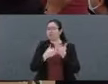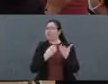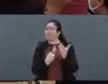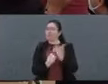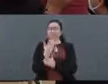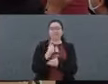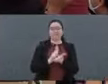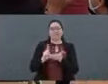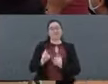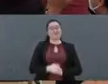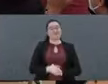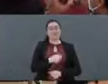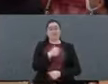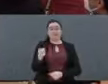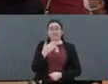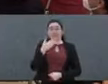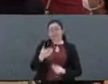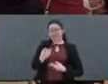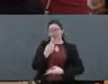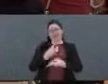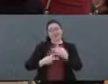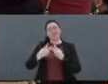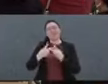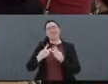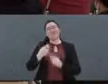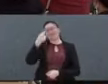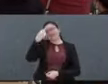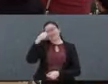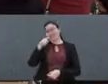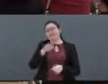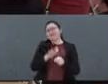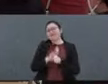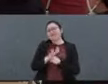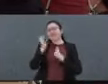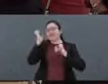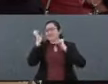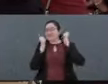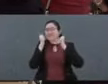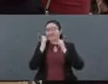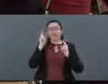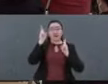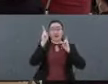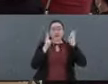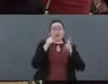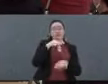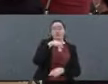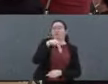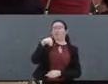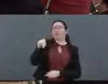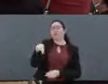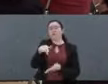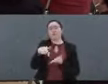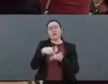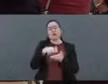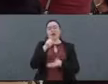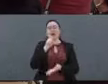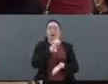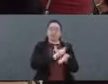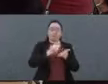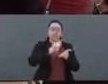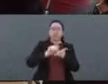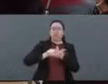derechos, les da la más cordial de las bienvenidas al recorrido por la planta potabilizadora Ciudad